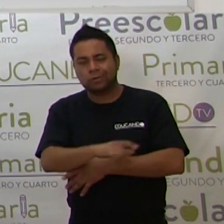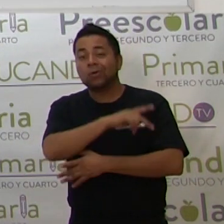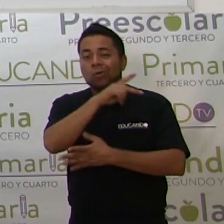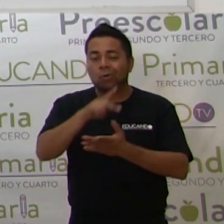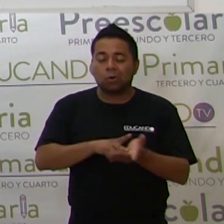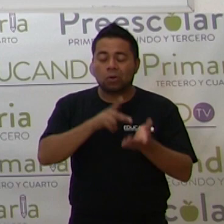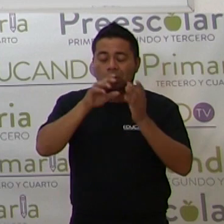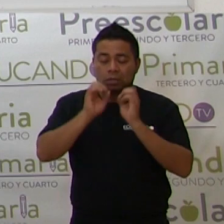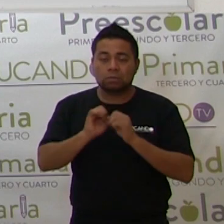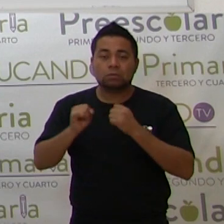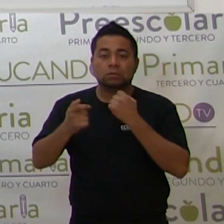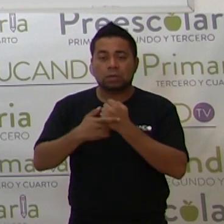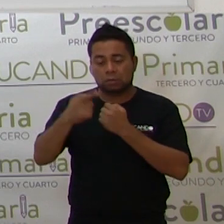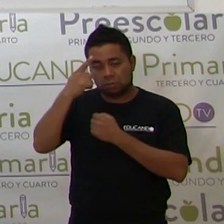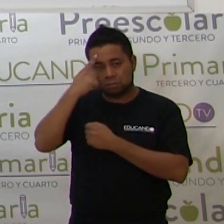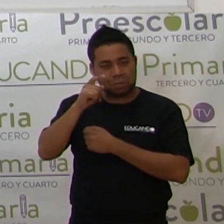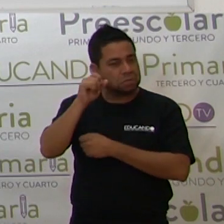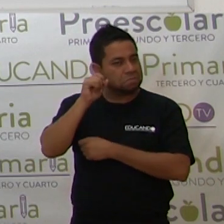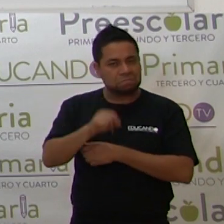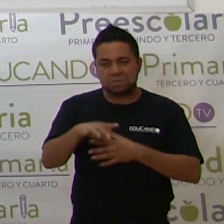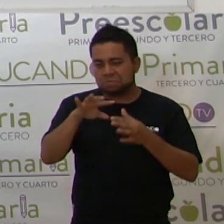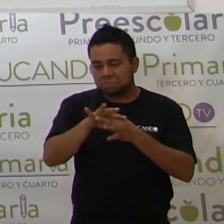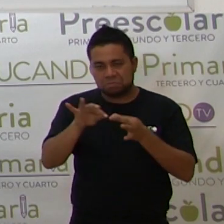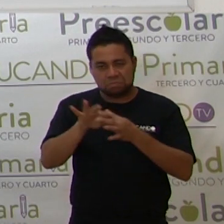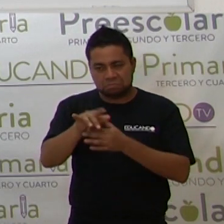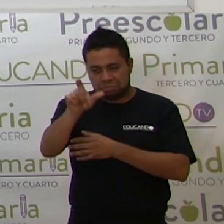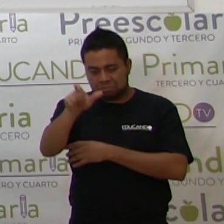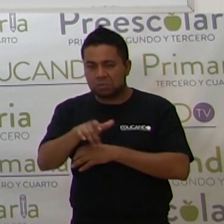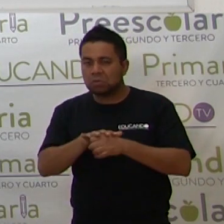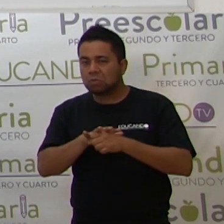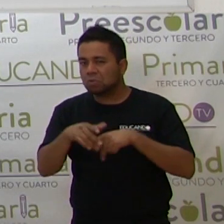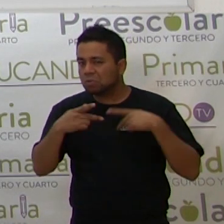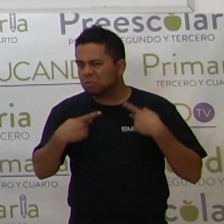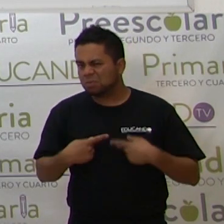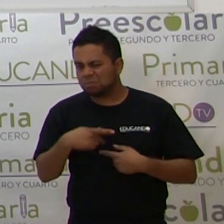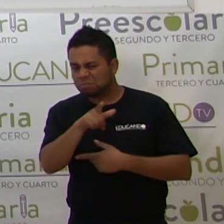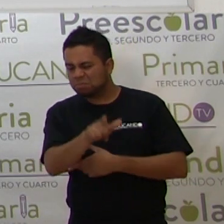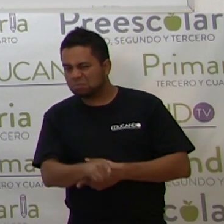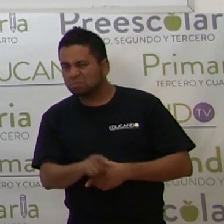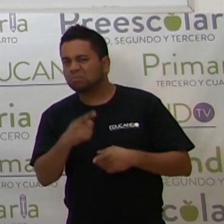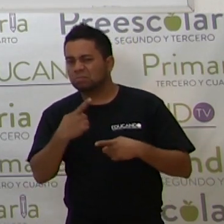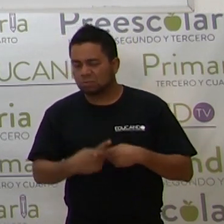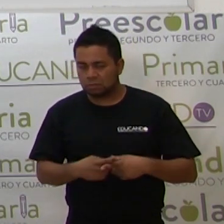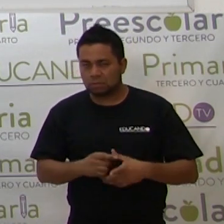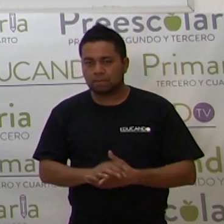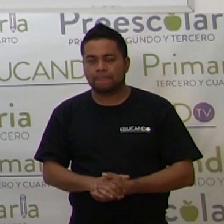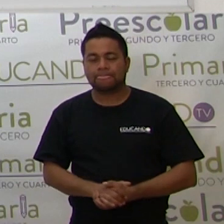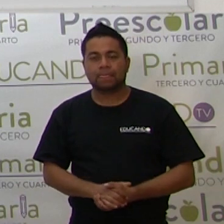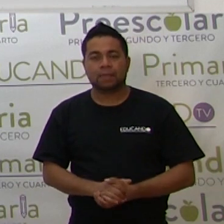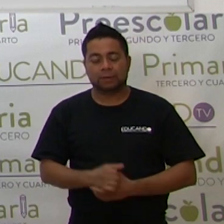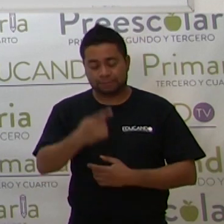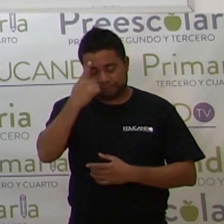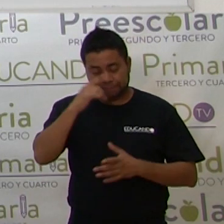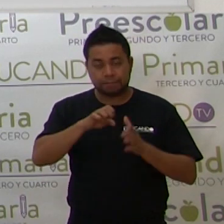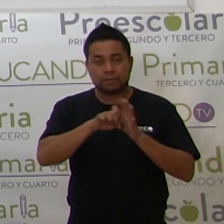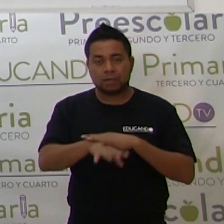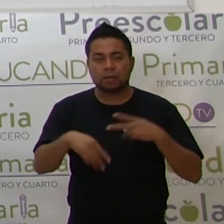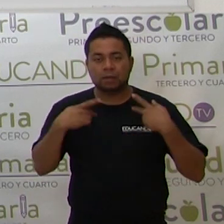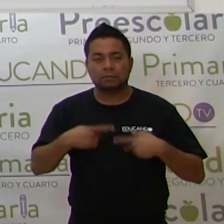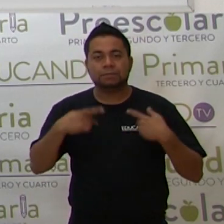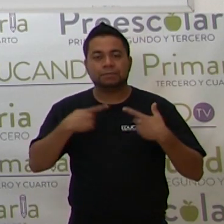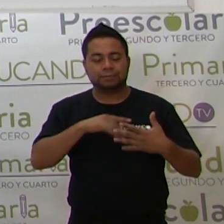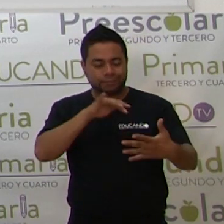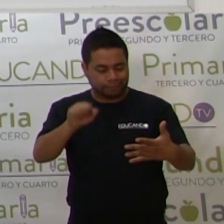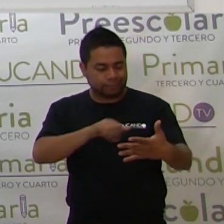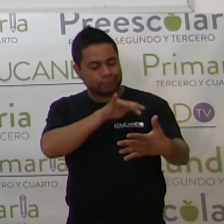algunas herramientas de la descripción del siguiente personaje, ¿bien? Para que el que esté leyendo